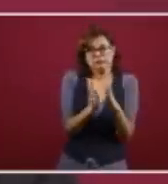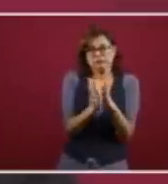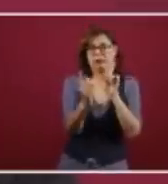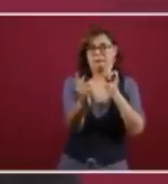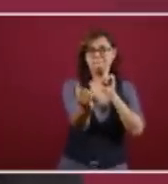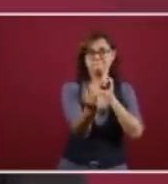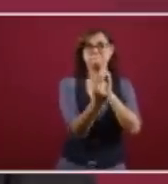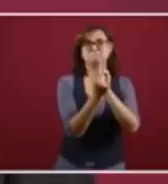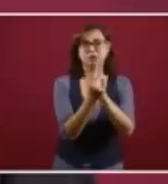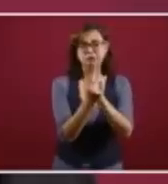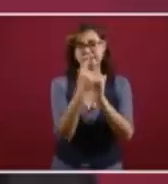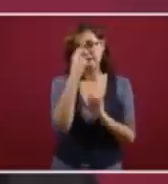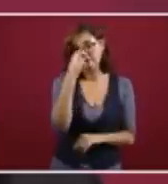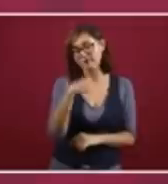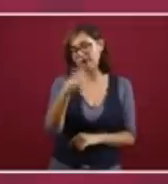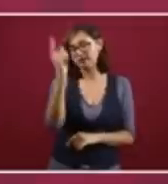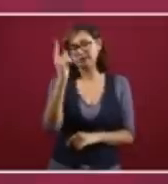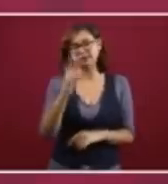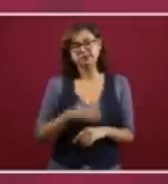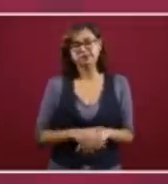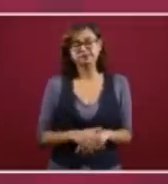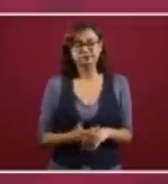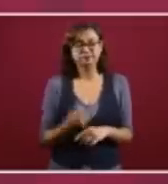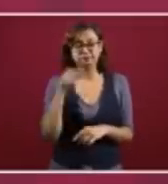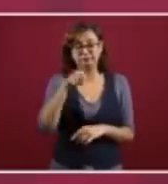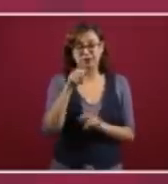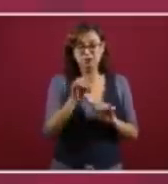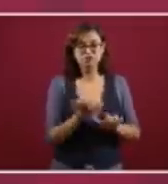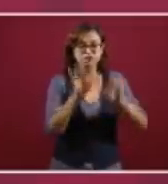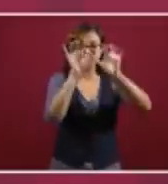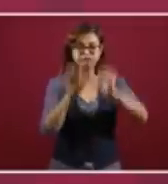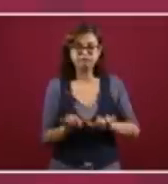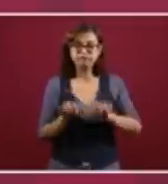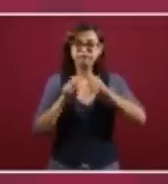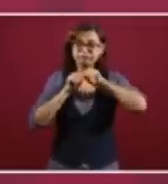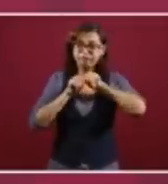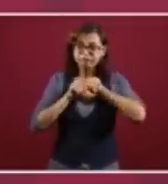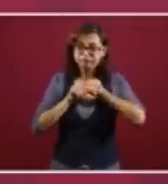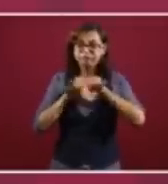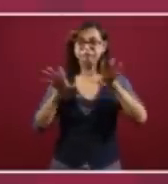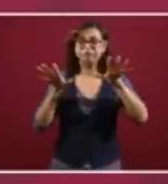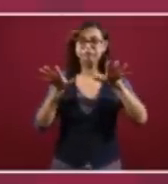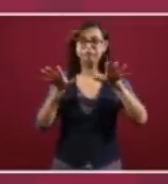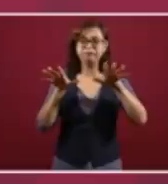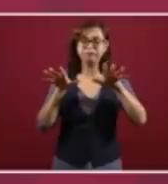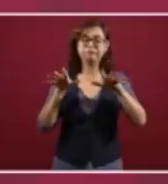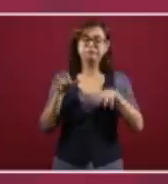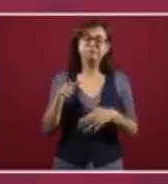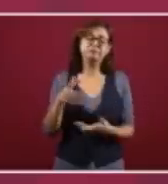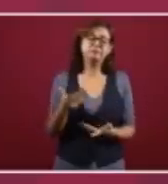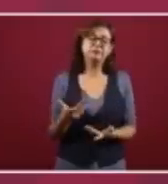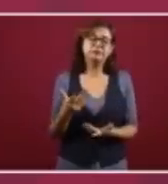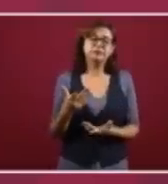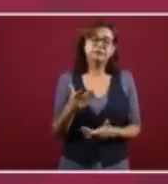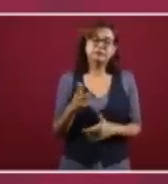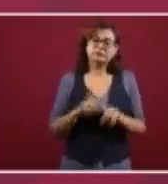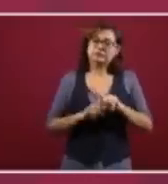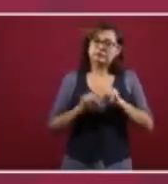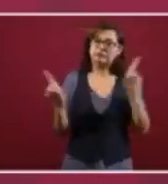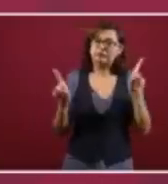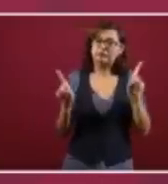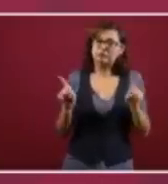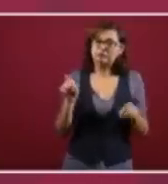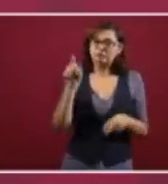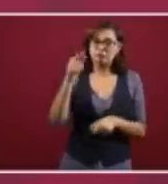Y ahí, pues, lo que se escribe pues, tiene una connotación distinta.